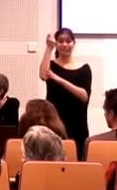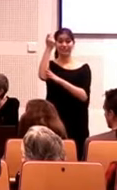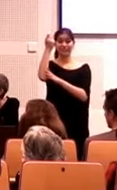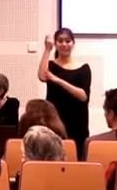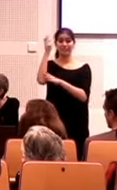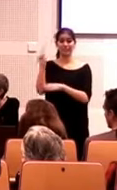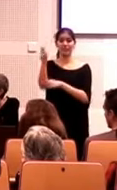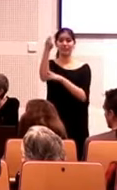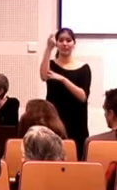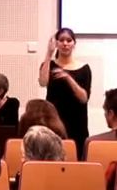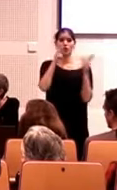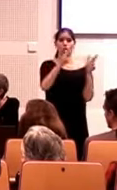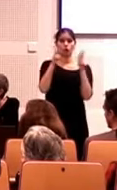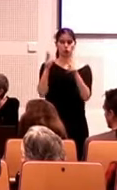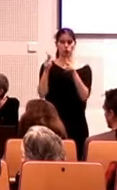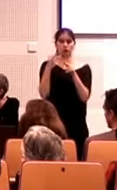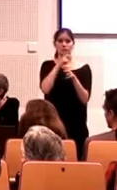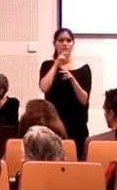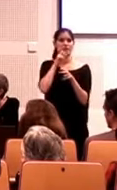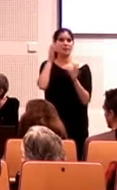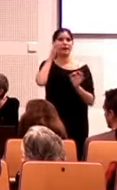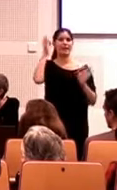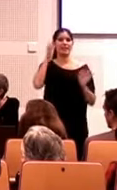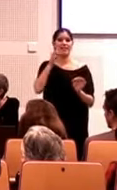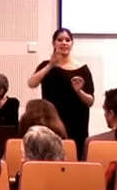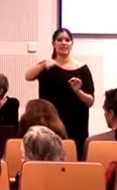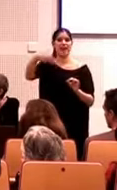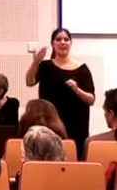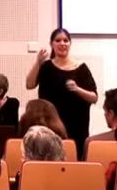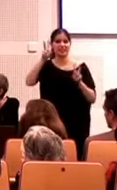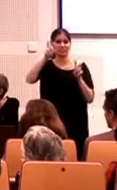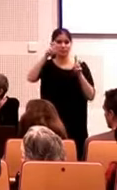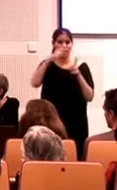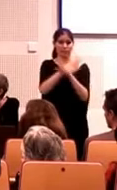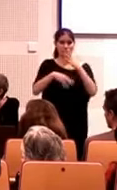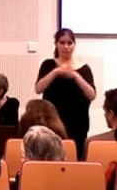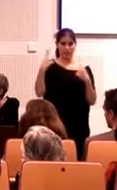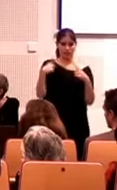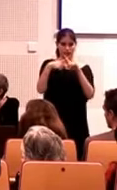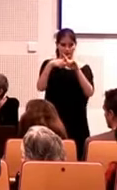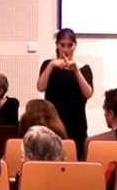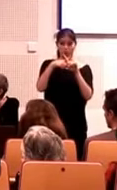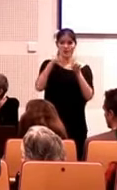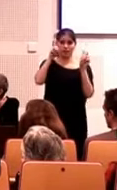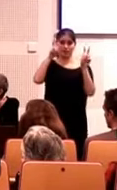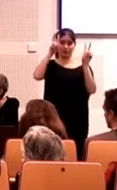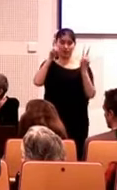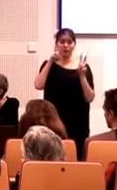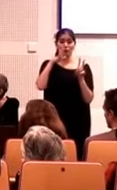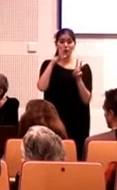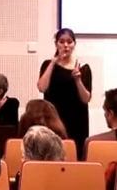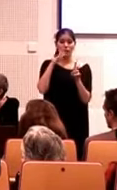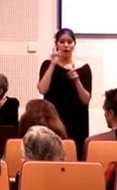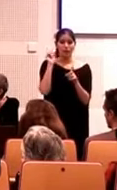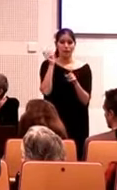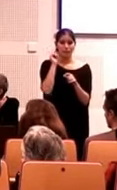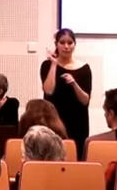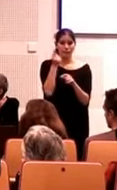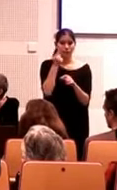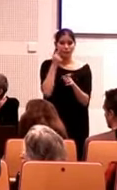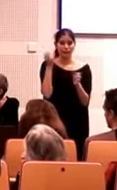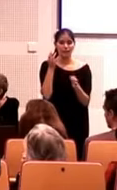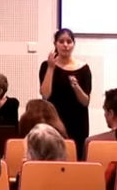un corto que se llama Realidades Ajenas sobre la discapacidad y la sexualidad, porque me di cuenta que a través